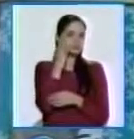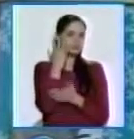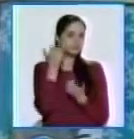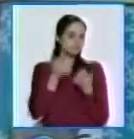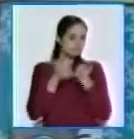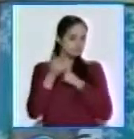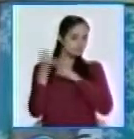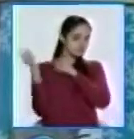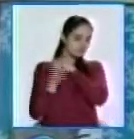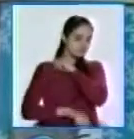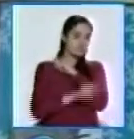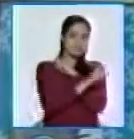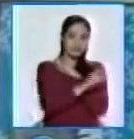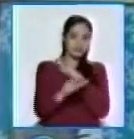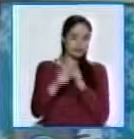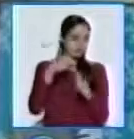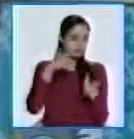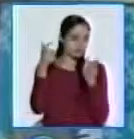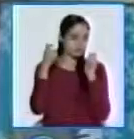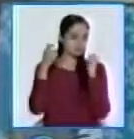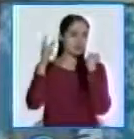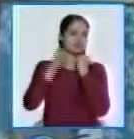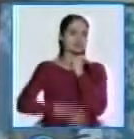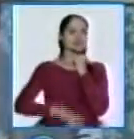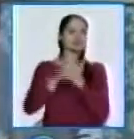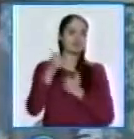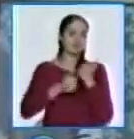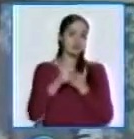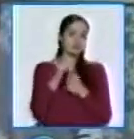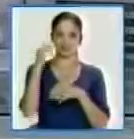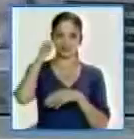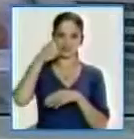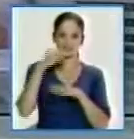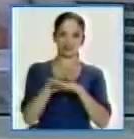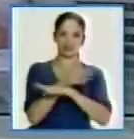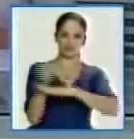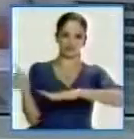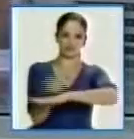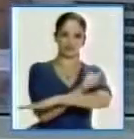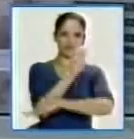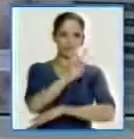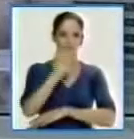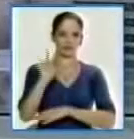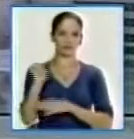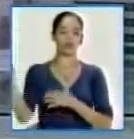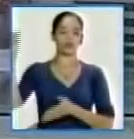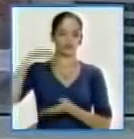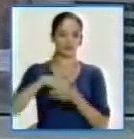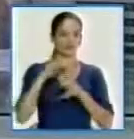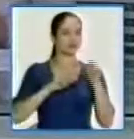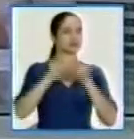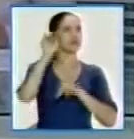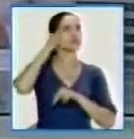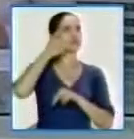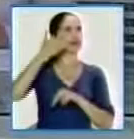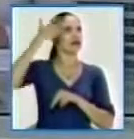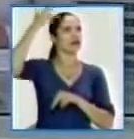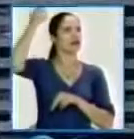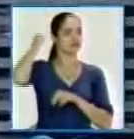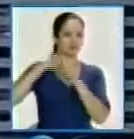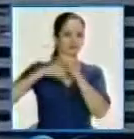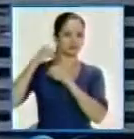castigo merecen los que mataron a Carlos Augusto. El discómano reconstruye los hechos de aquella trágica